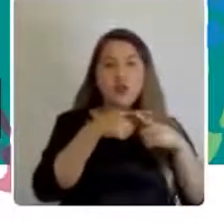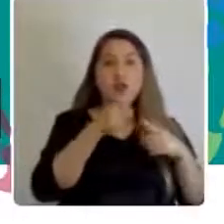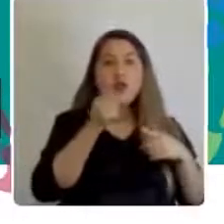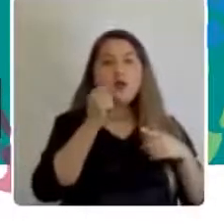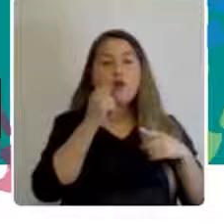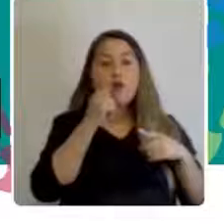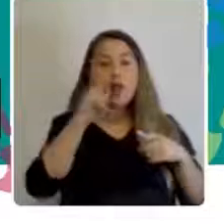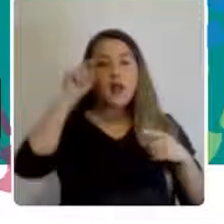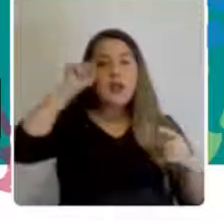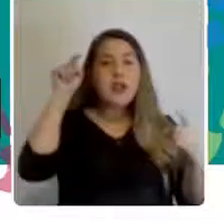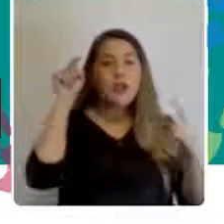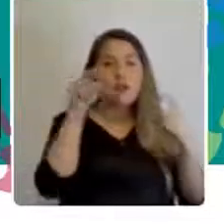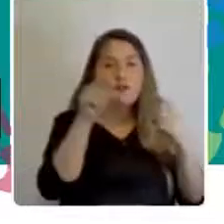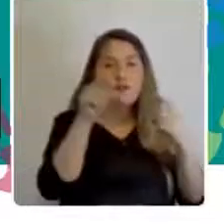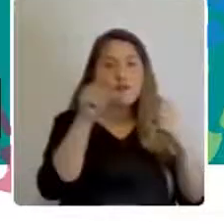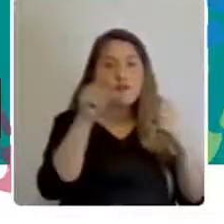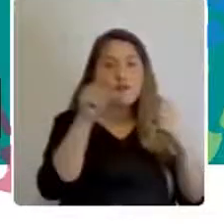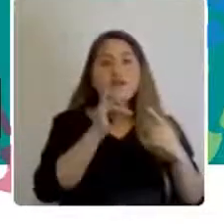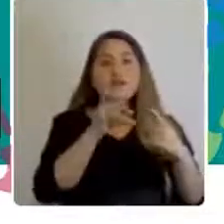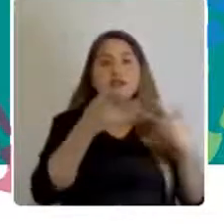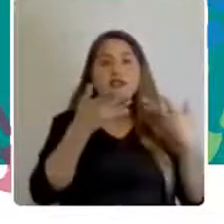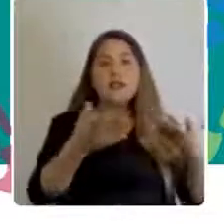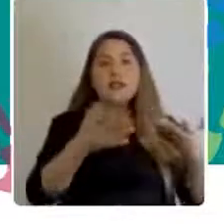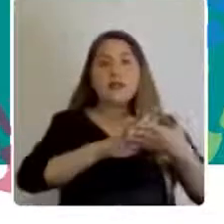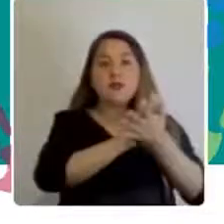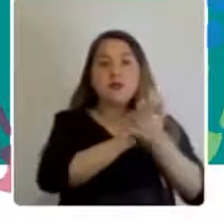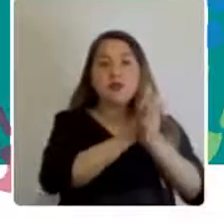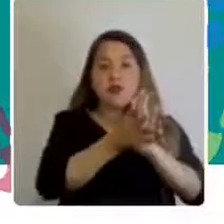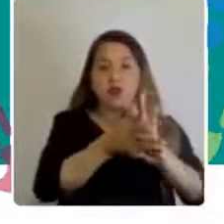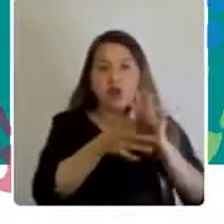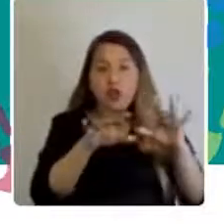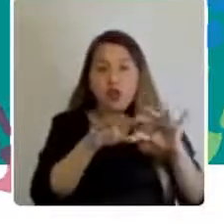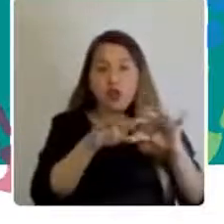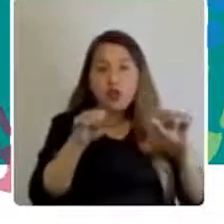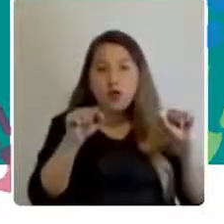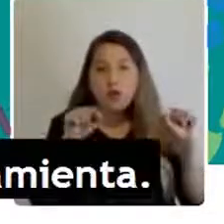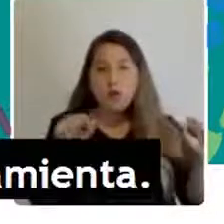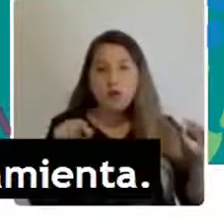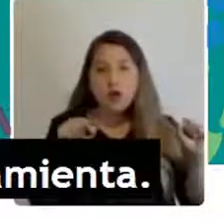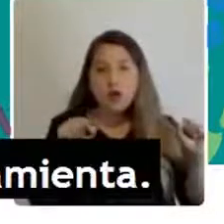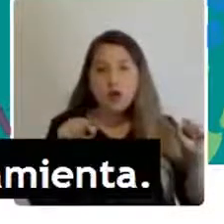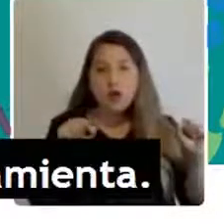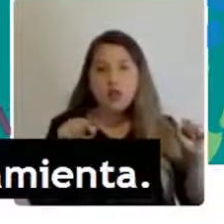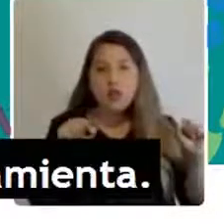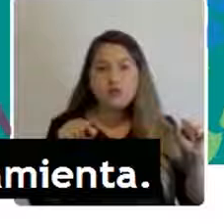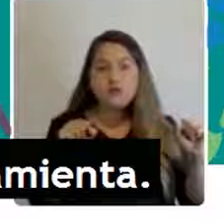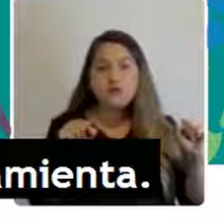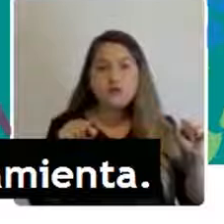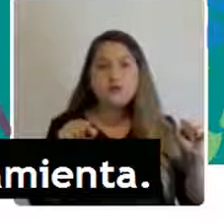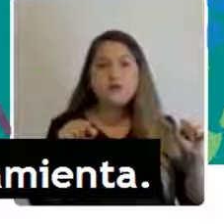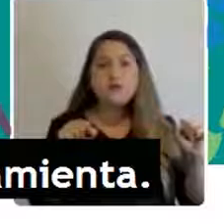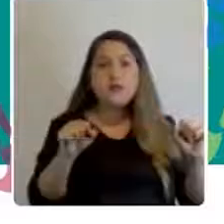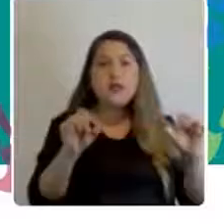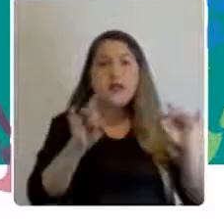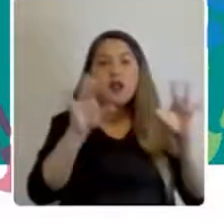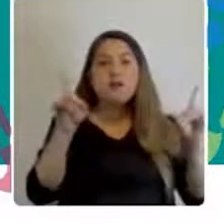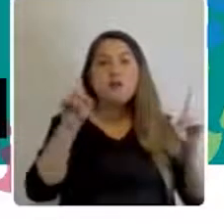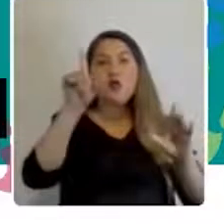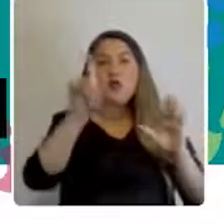Y si nos ponemos todos de acuerdo en que queremos avanzar hacia un objetivo específico, quizás una ley pudiera ser una buena